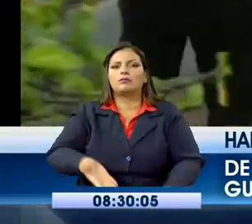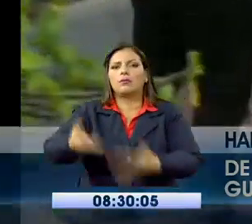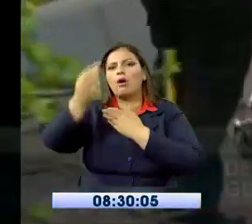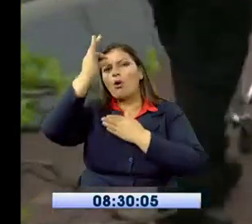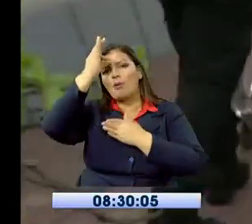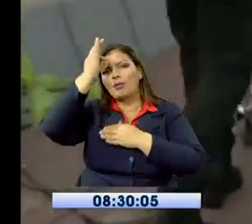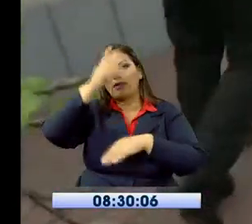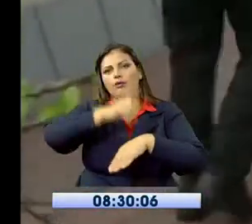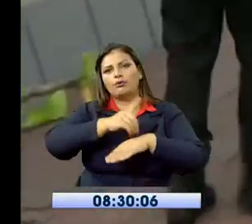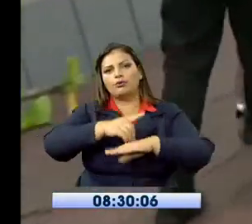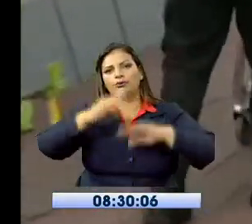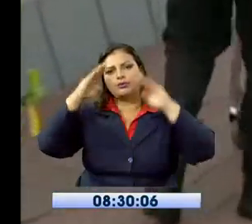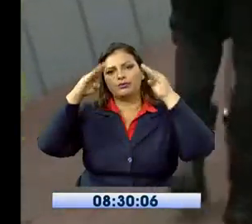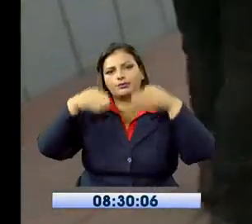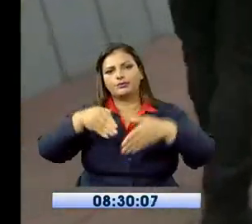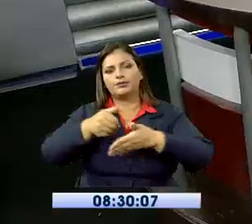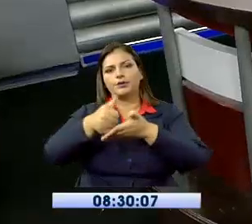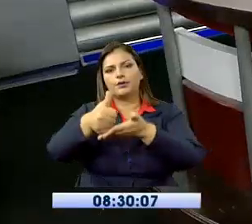Saona.